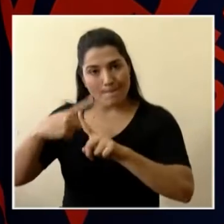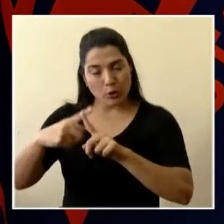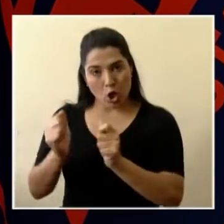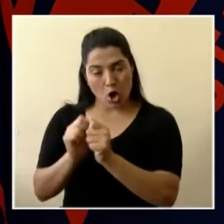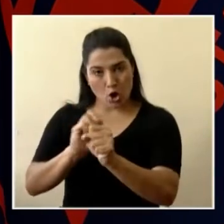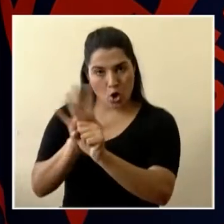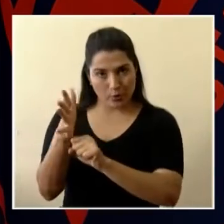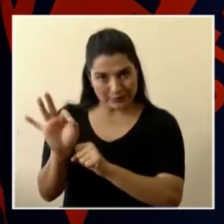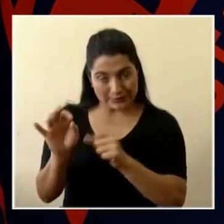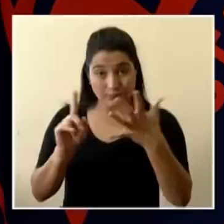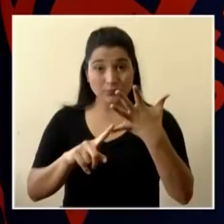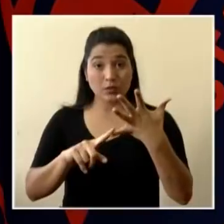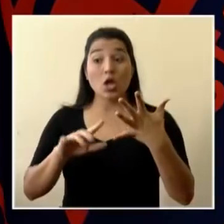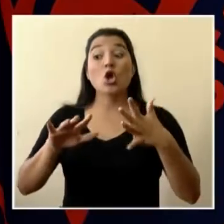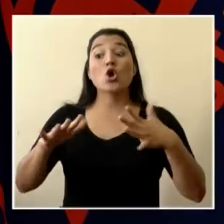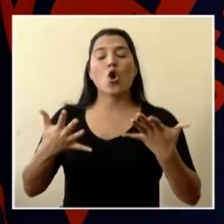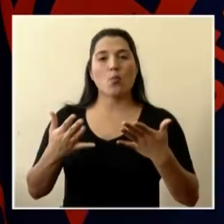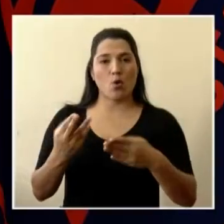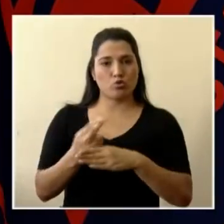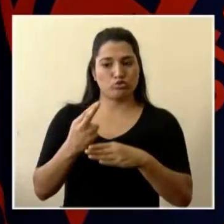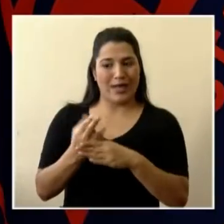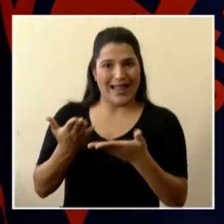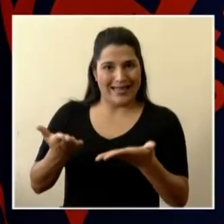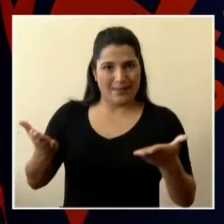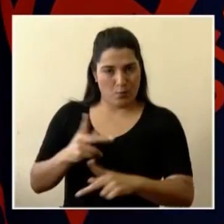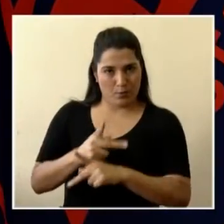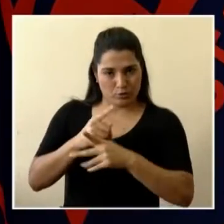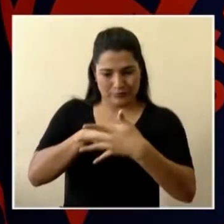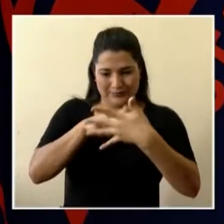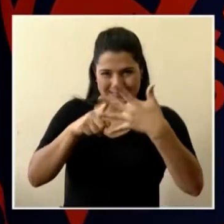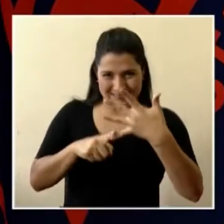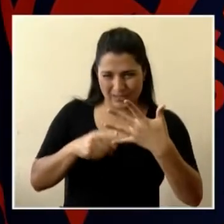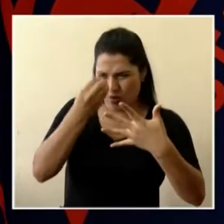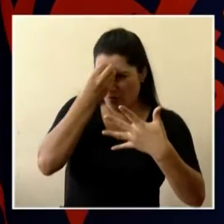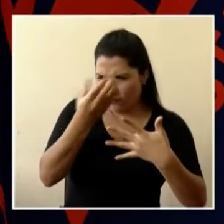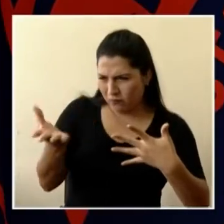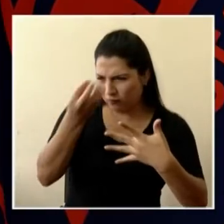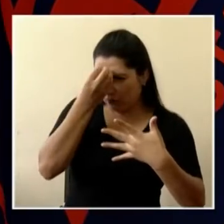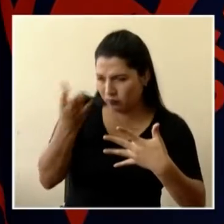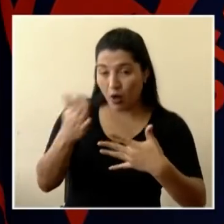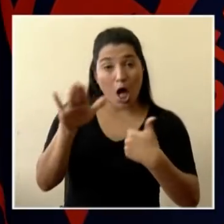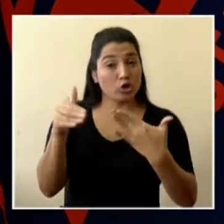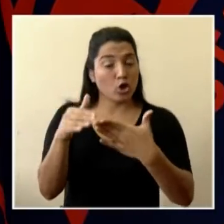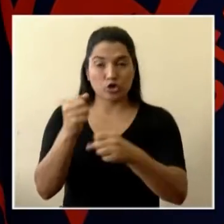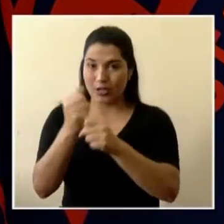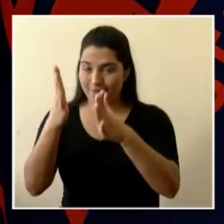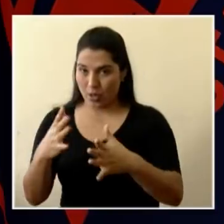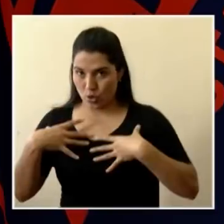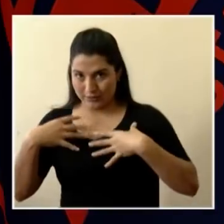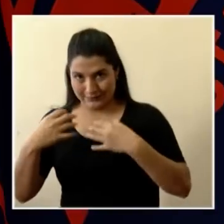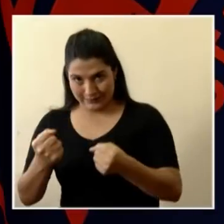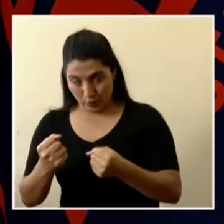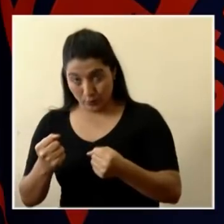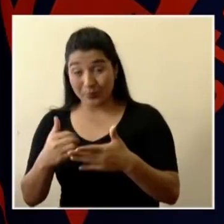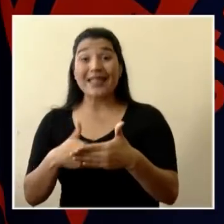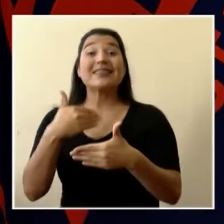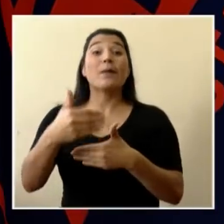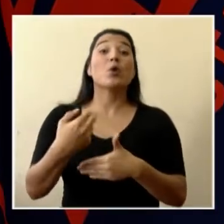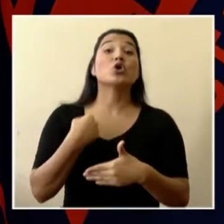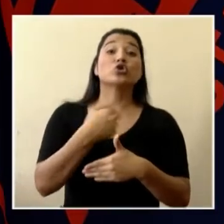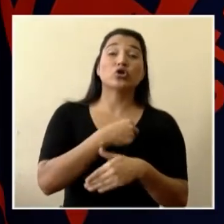y cómo utilizar el equipo. Esto fue la primera etapa. Como parte de la investigación, analizamos cuáles eran los países que